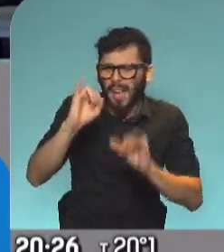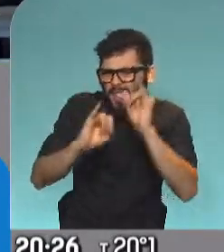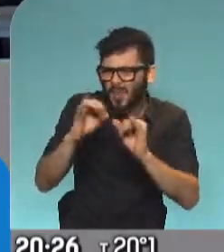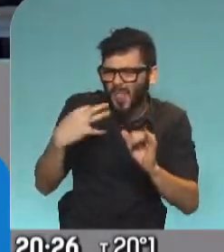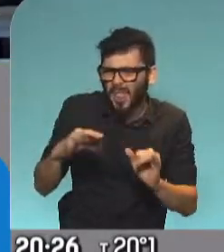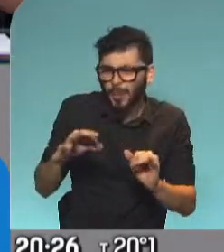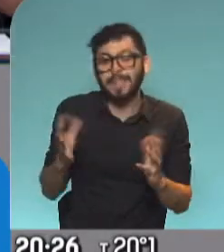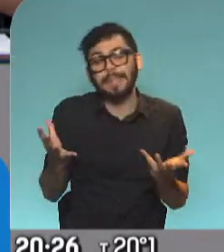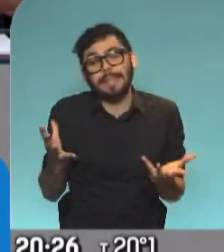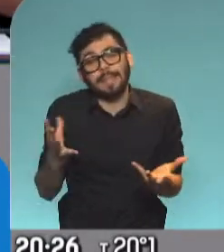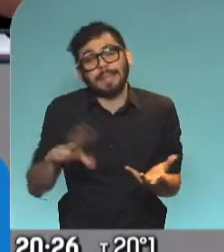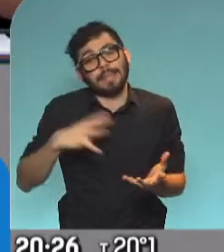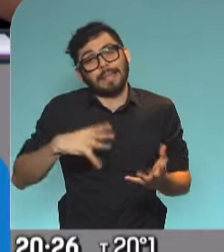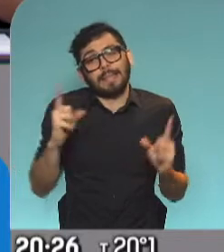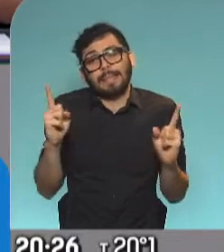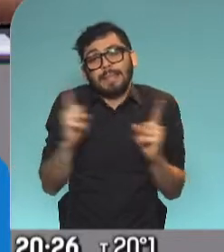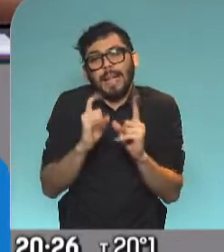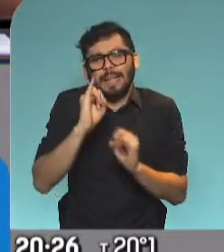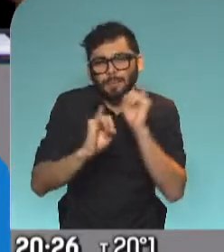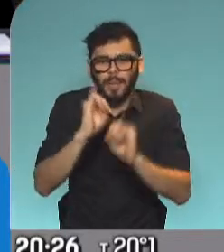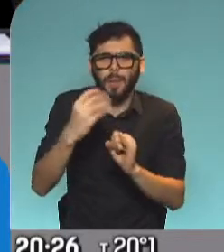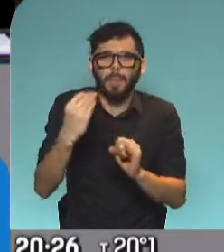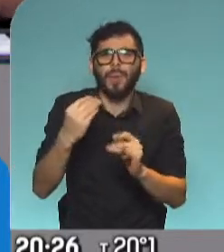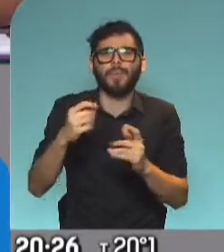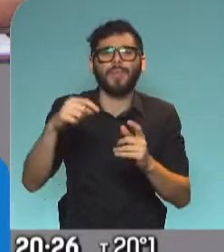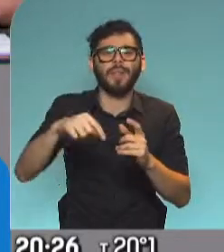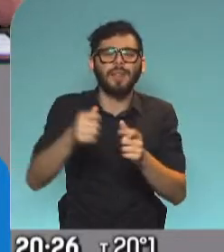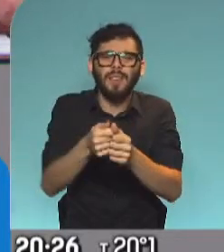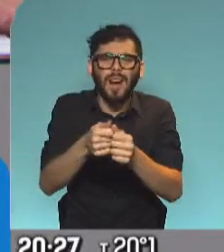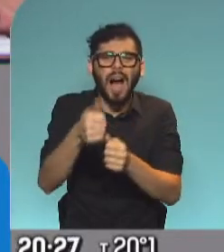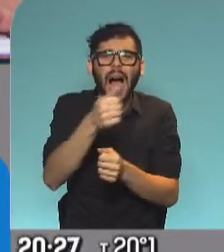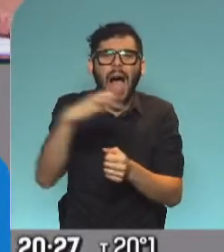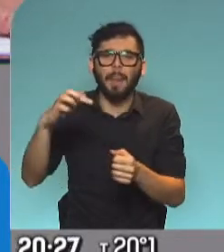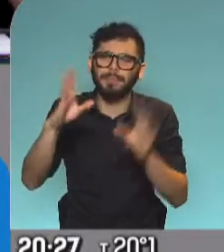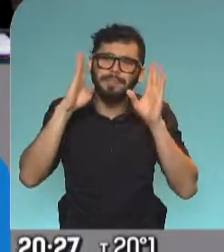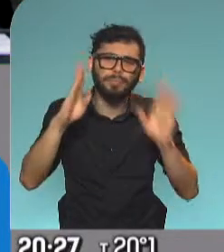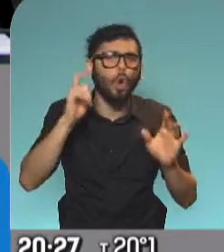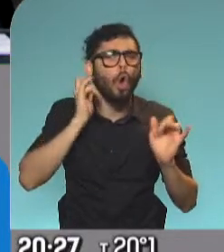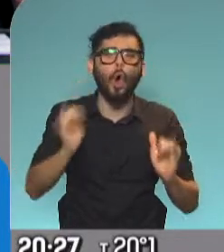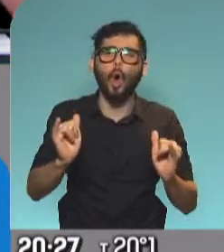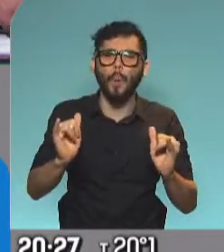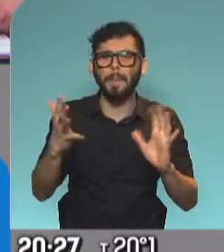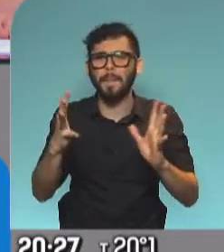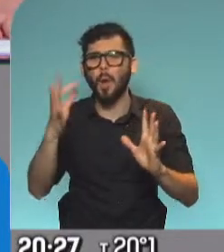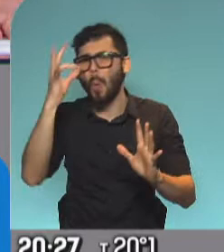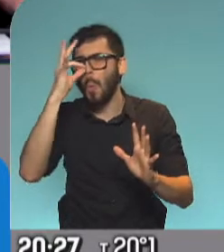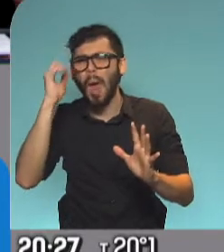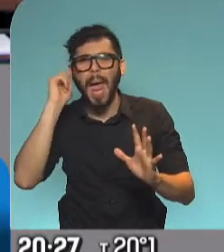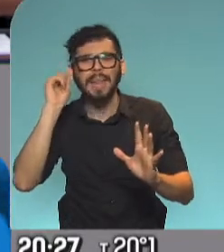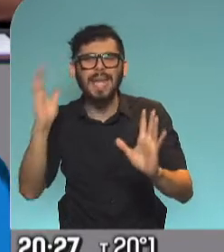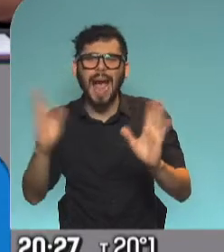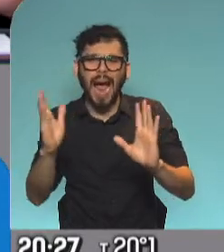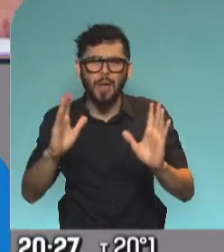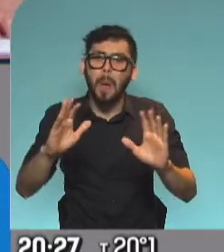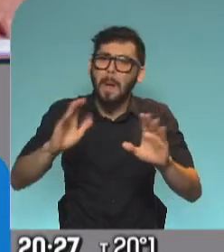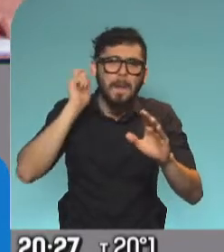describirla? Creo que hay que definirla brevemente porque sí, es una aplicación que está, digo, está enfocada a los menores, sobre todo más o menos 20 años promedio, incluso